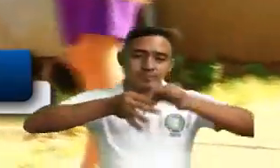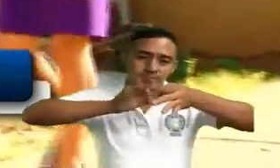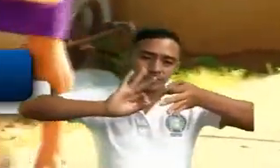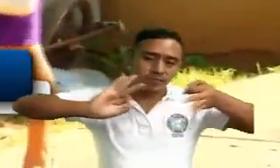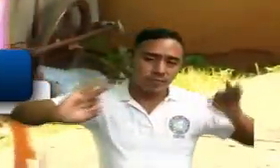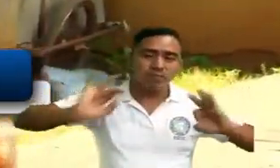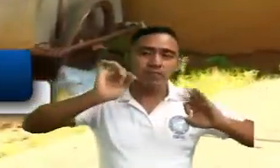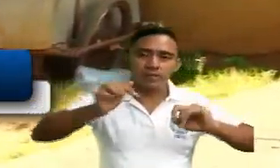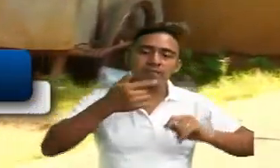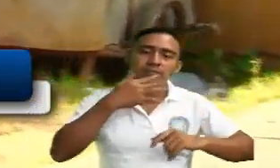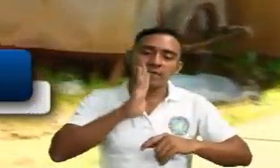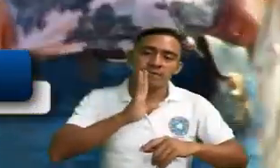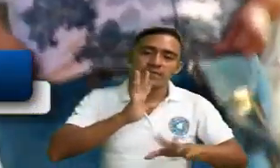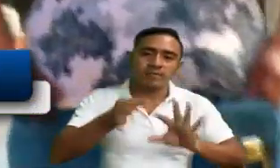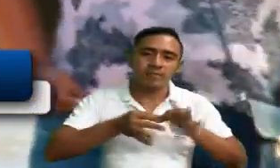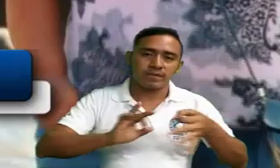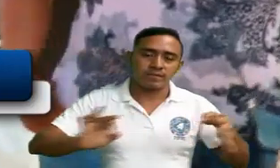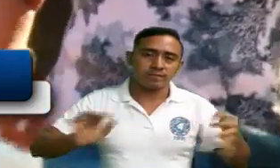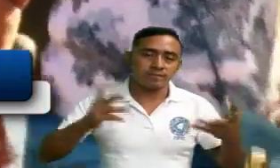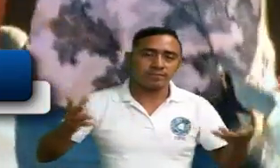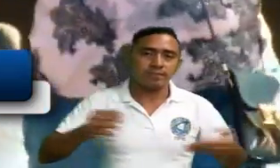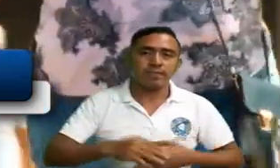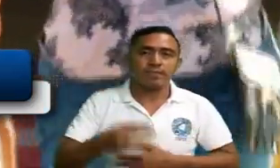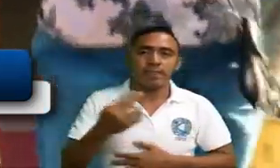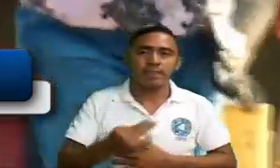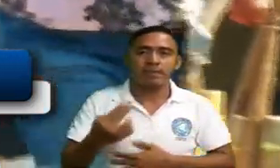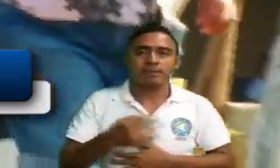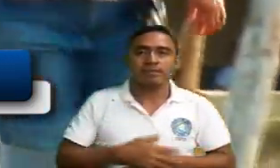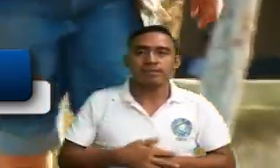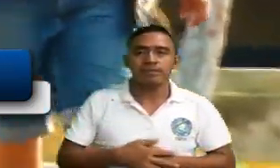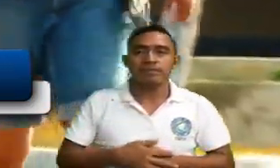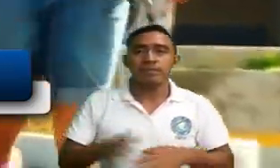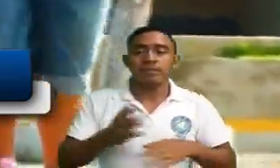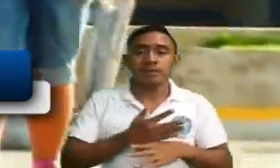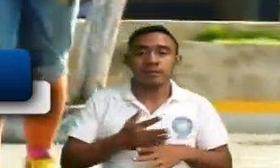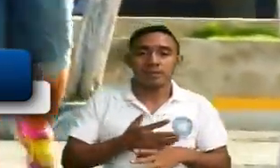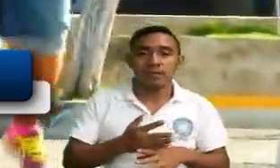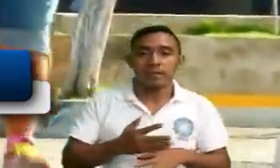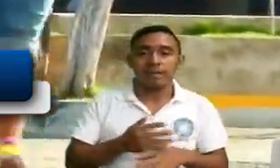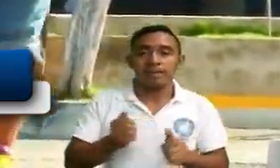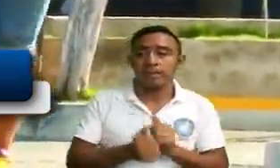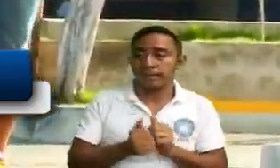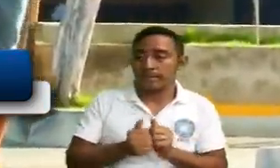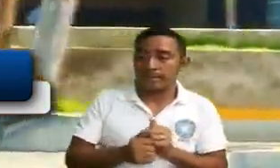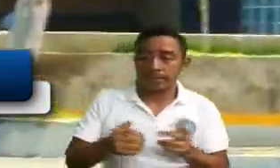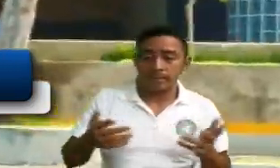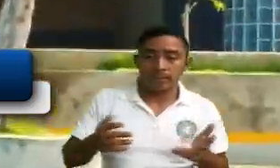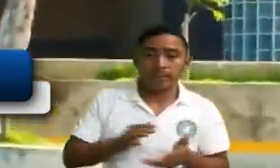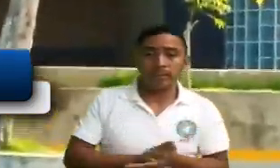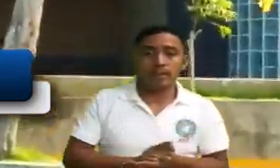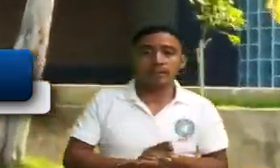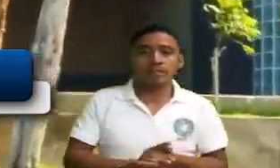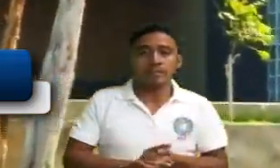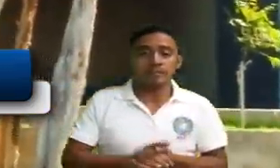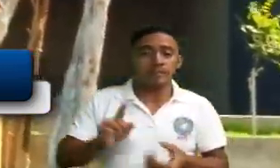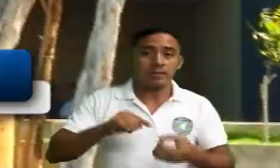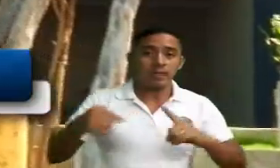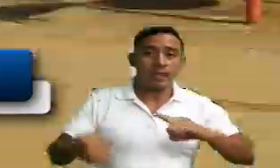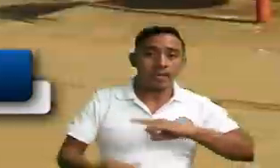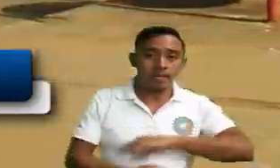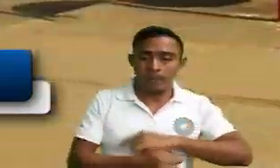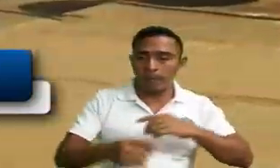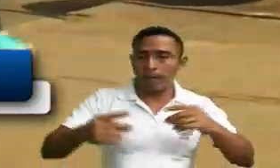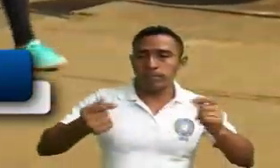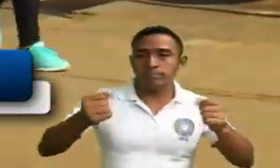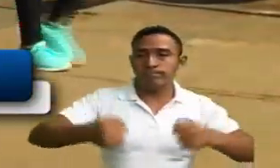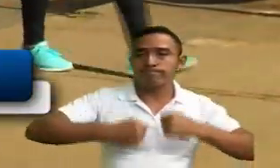caso del síndrome premenstrual. De hecho, los síntomas psicológicos o conductuales que presenta la mujer son precisamente esos, los cambios de